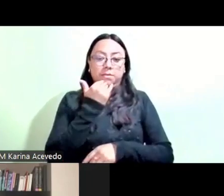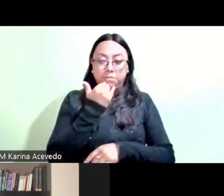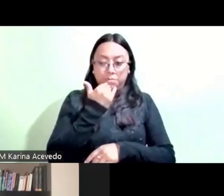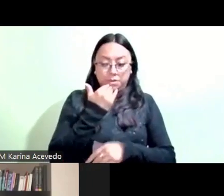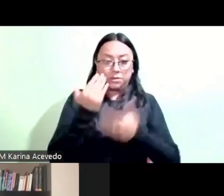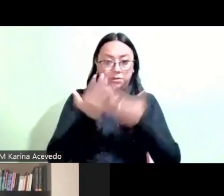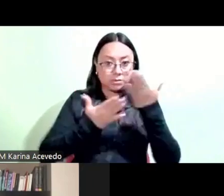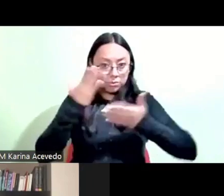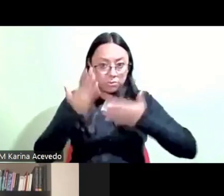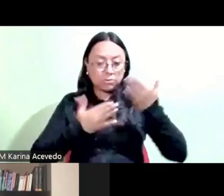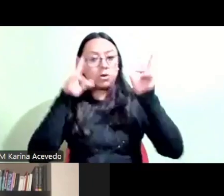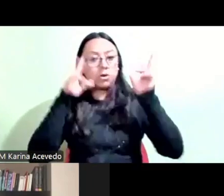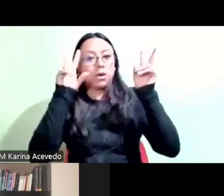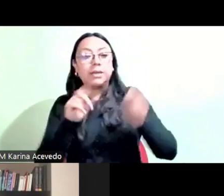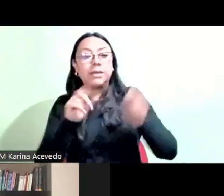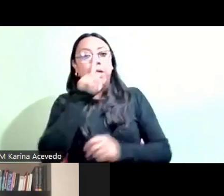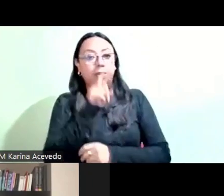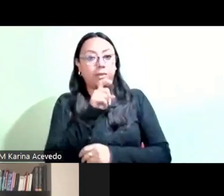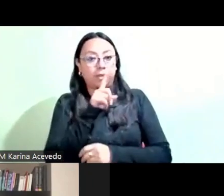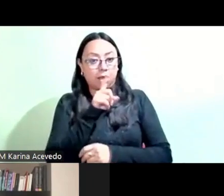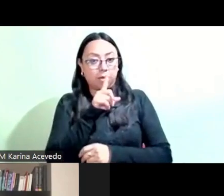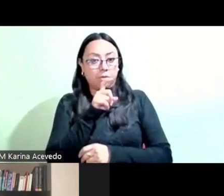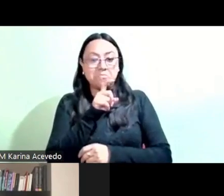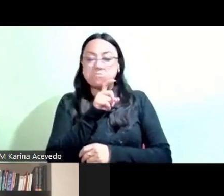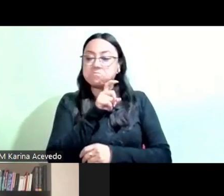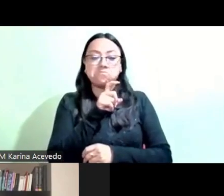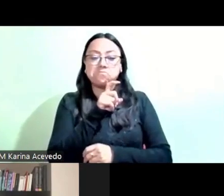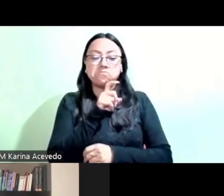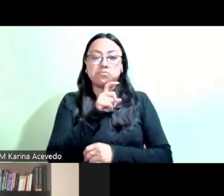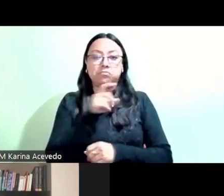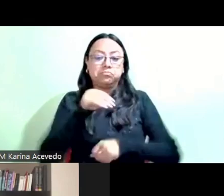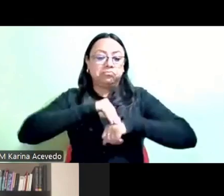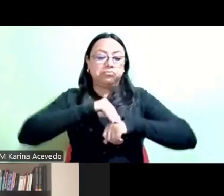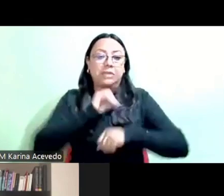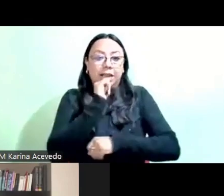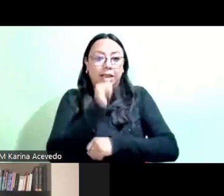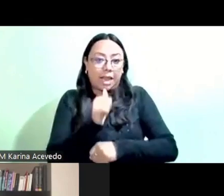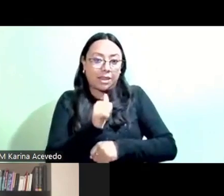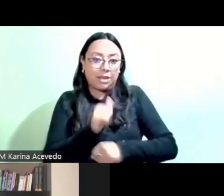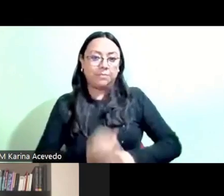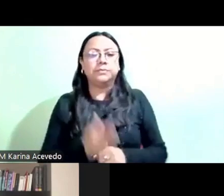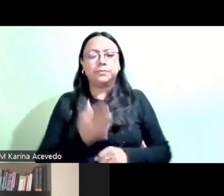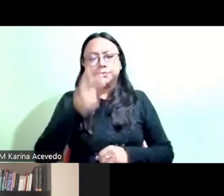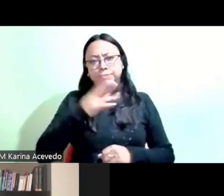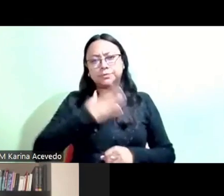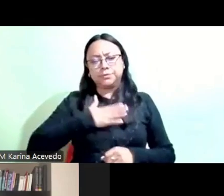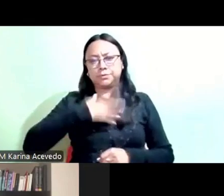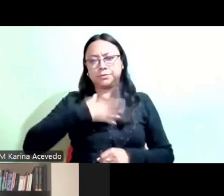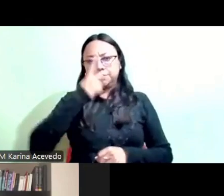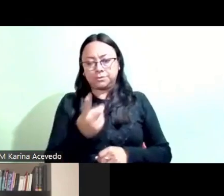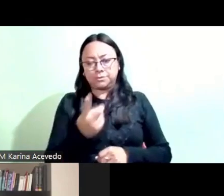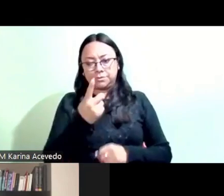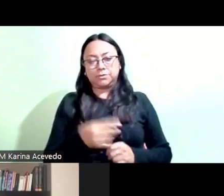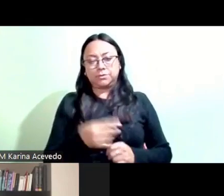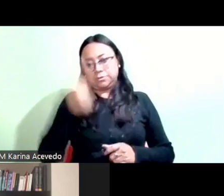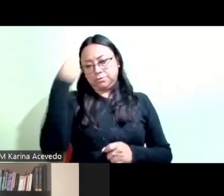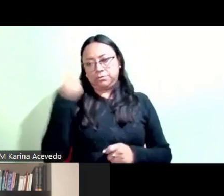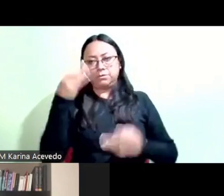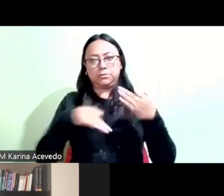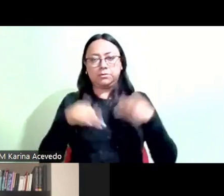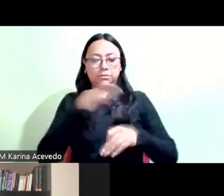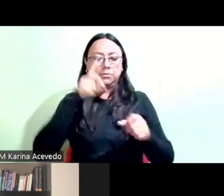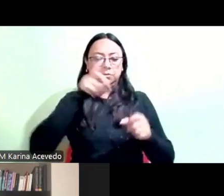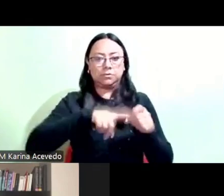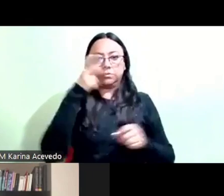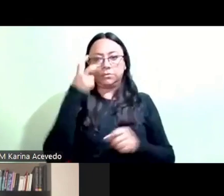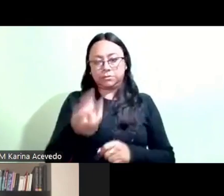Esto es importante y por qué lo señalo, diputado presidente, para consideración de los integrantes de esta comisión.